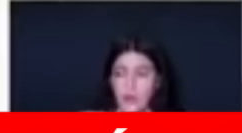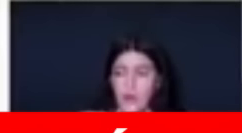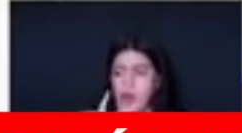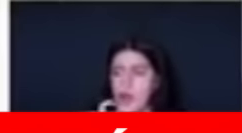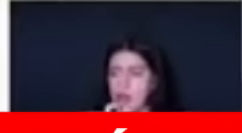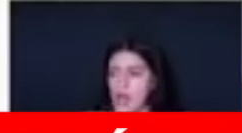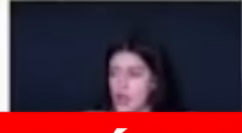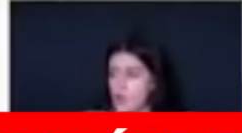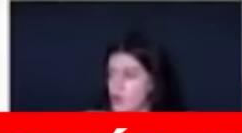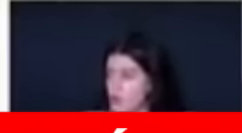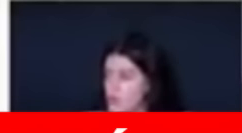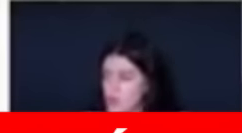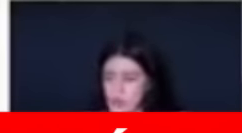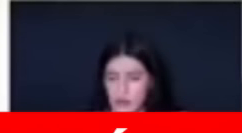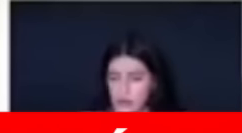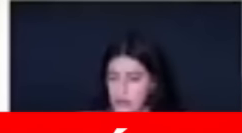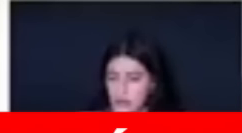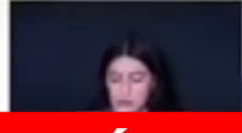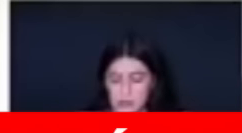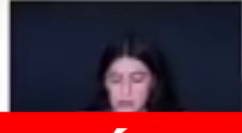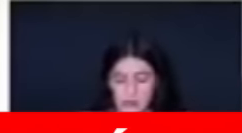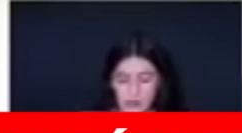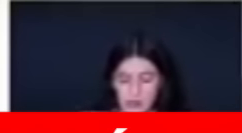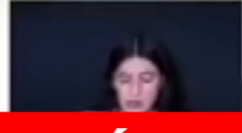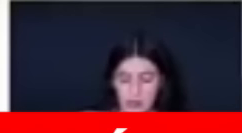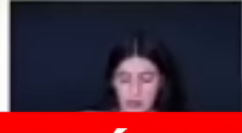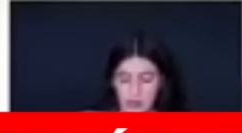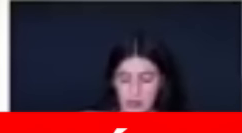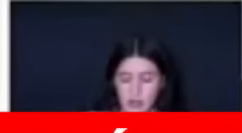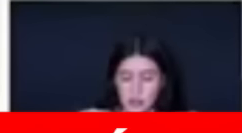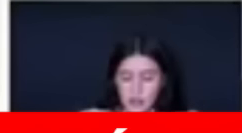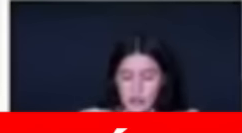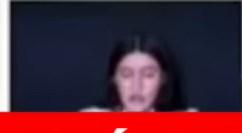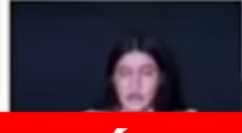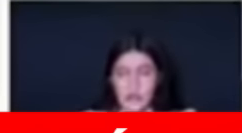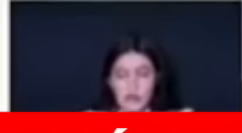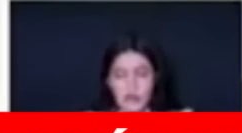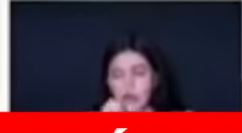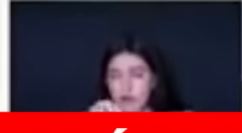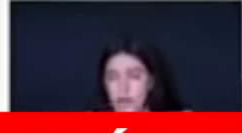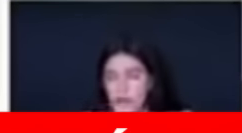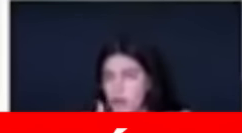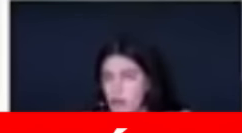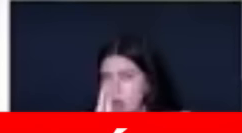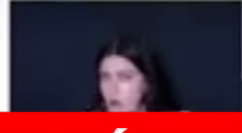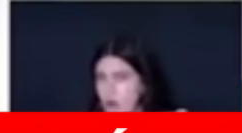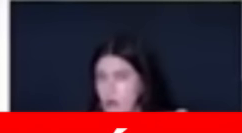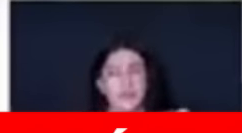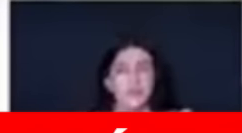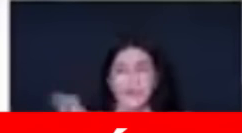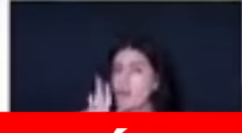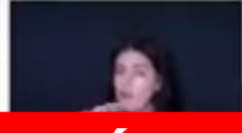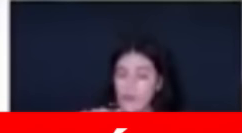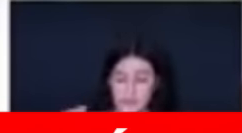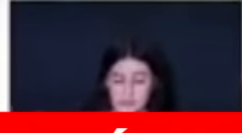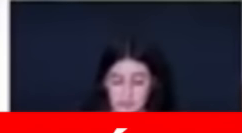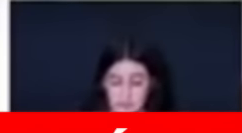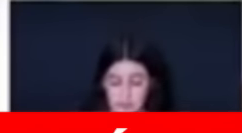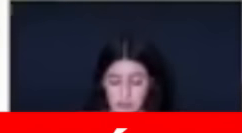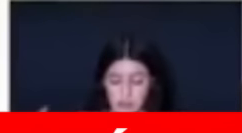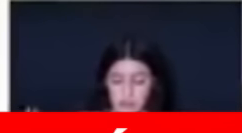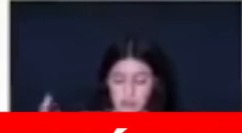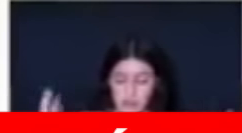campo y controlen los módulos de riego como si fueran con agua. No podemos